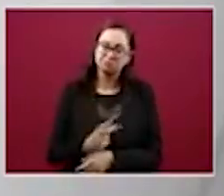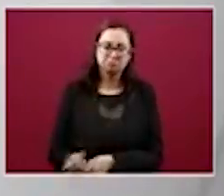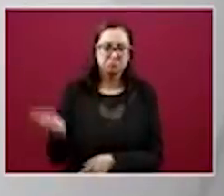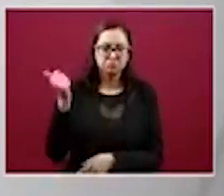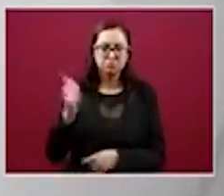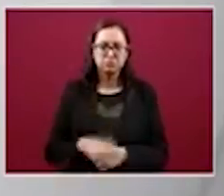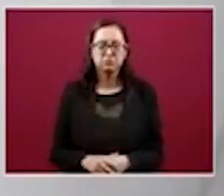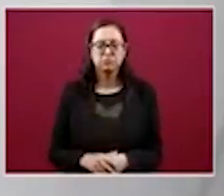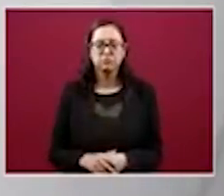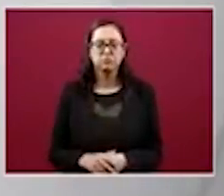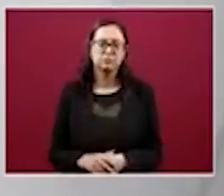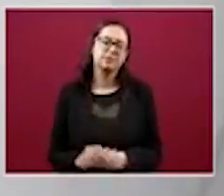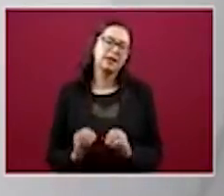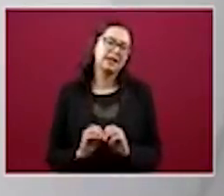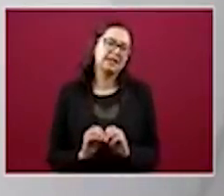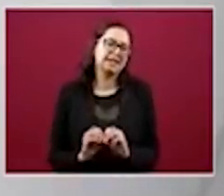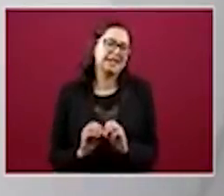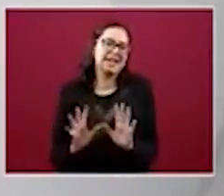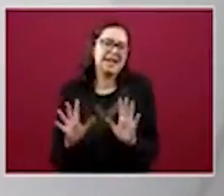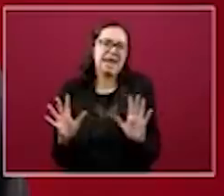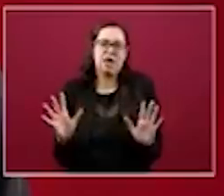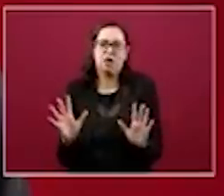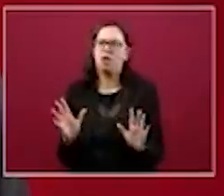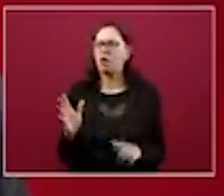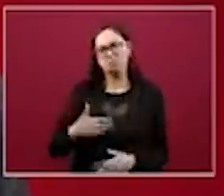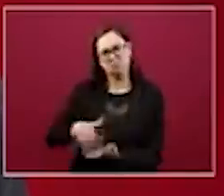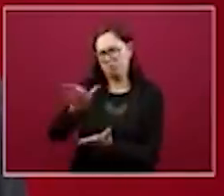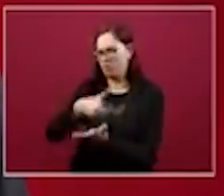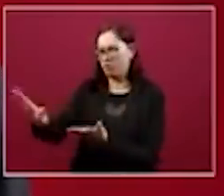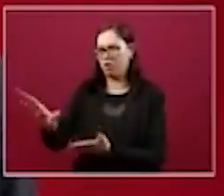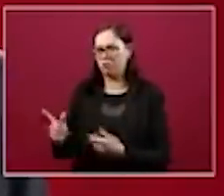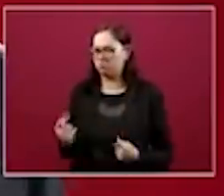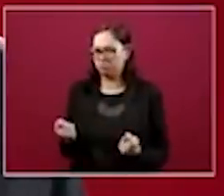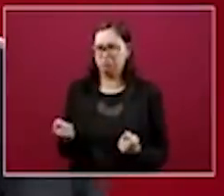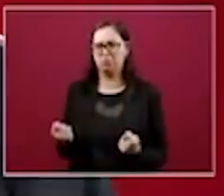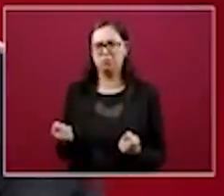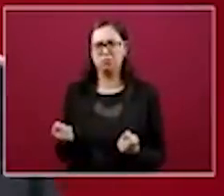Desde luego no se pueden cometer también arbitrariedades, siempre se